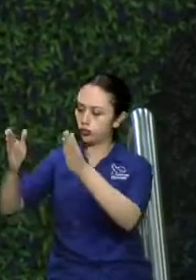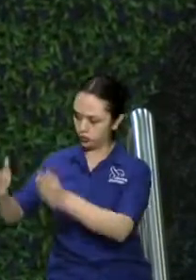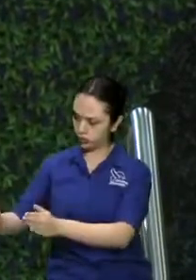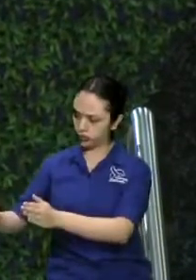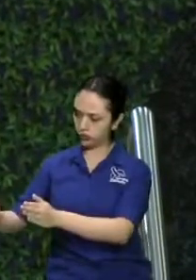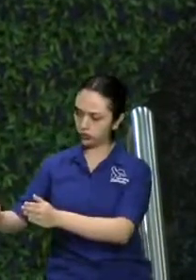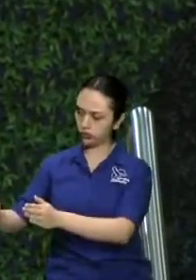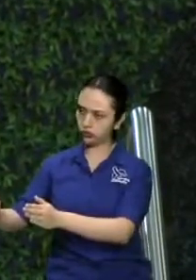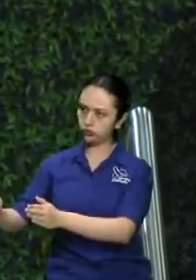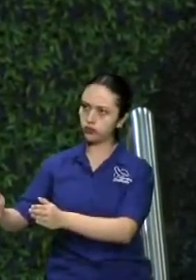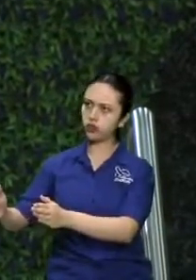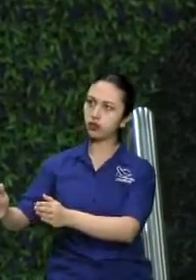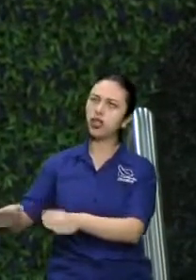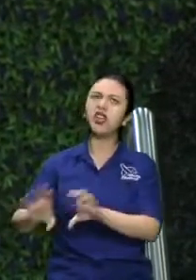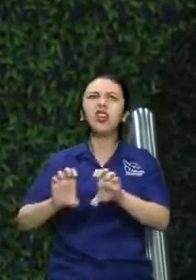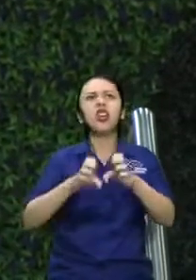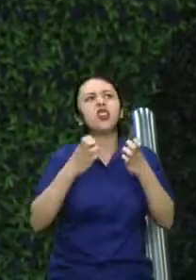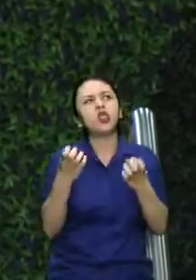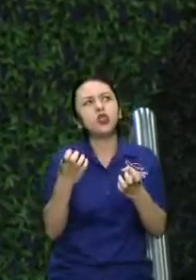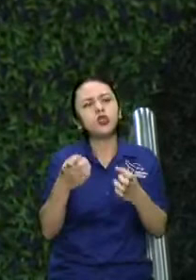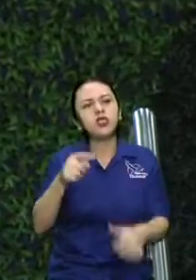Entonces yo ahora, ¿a quién le pedía consejo?